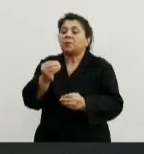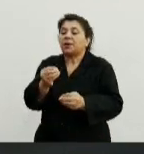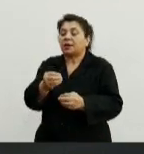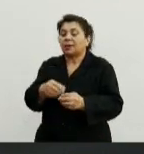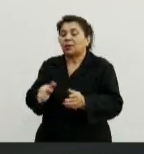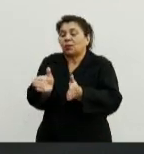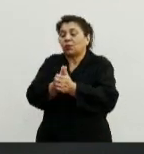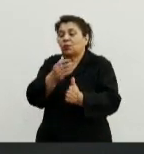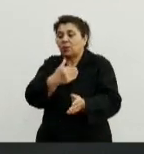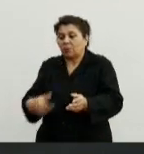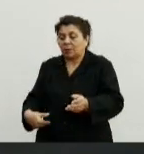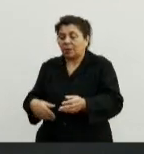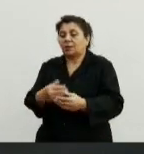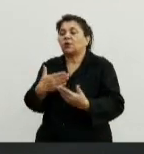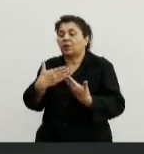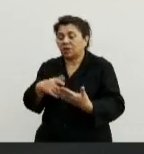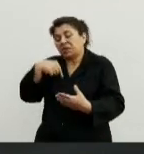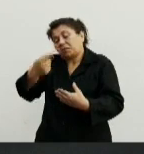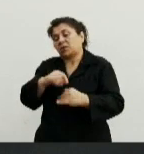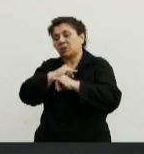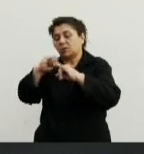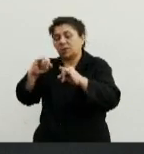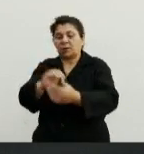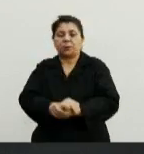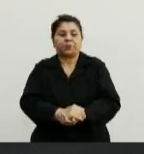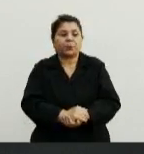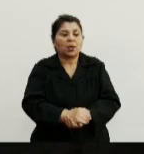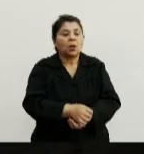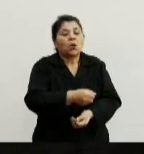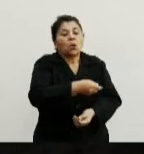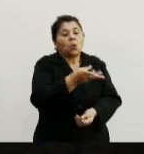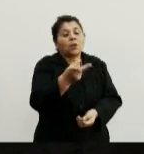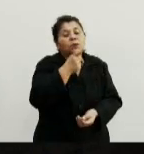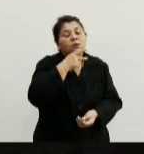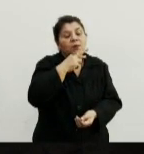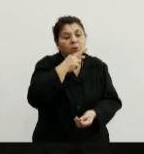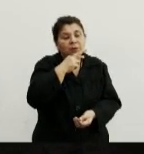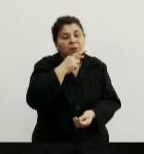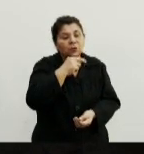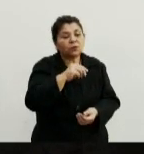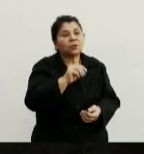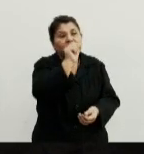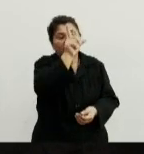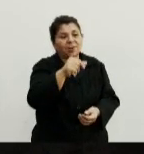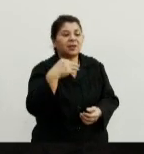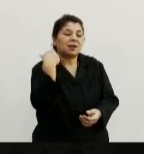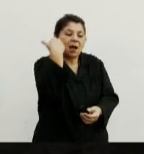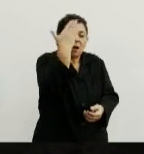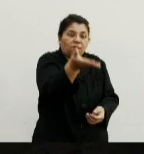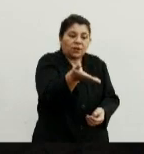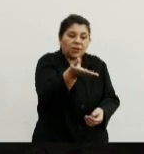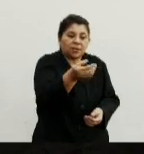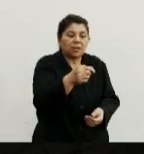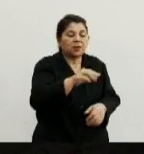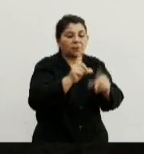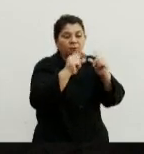doctor uniacc y luego anunciado doctora gwenn en qué cantidad de sanjuaninos haga un fuera del país y tienen contacto y fecha para sus